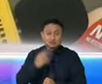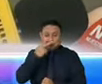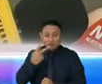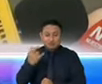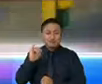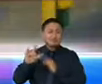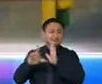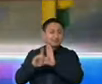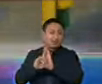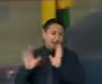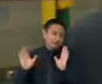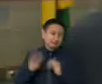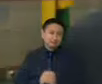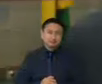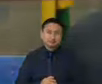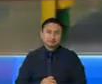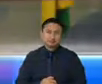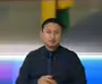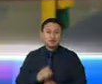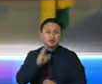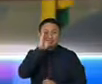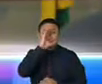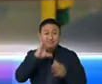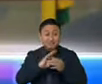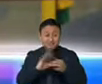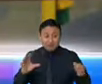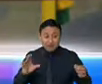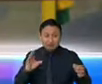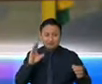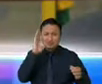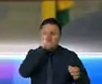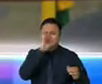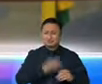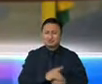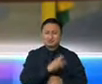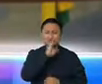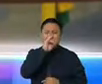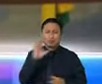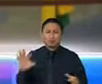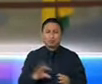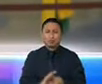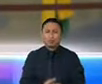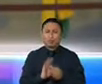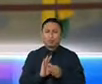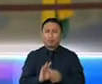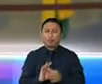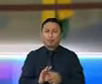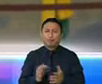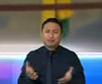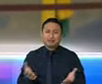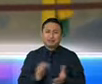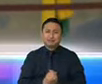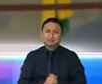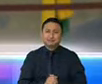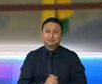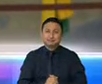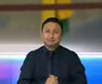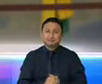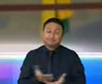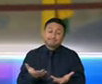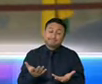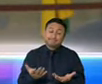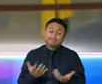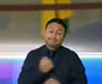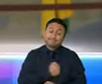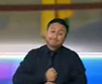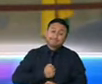ilegalidad increíble. Nunca han estado separados en lo que tiene relación con los temas de combate a la corrupción.